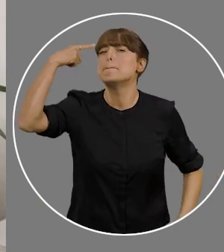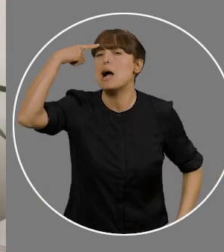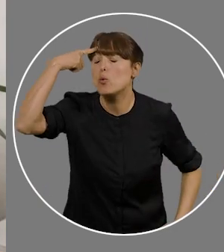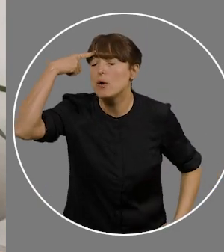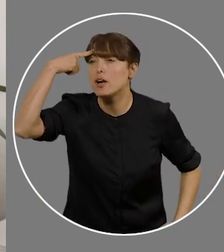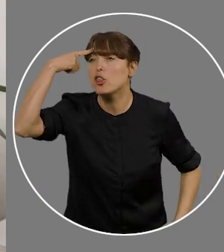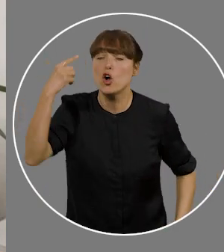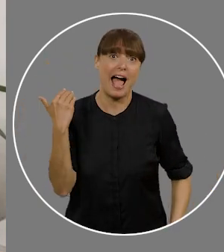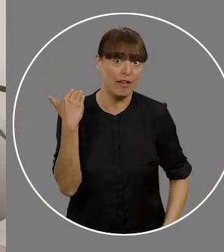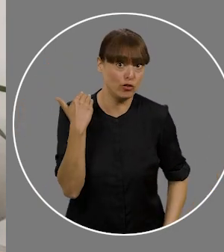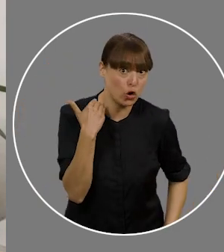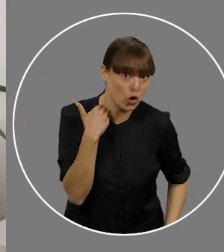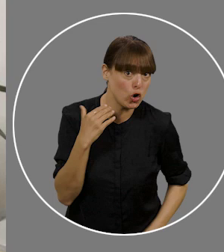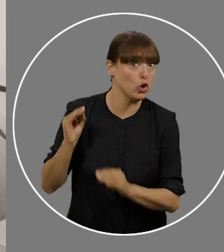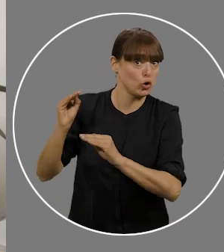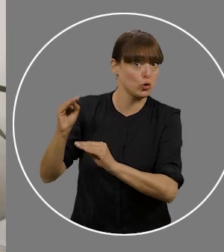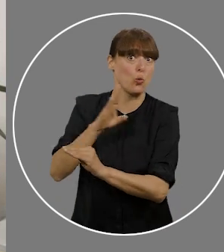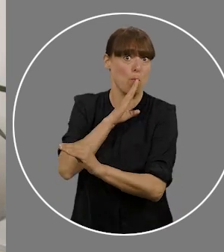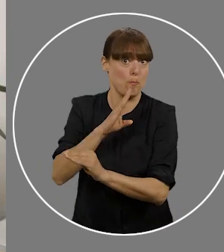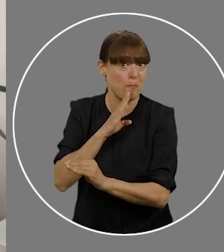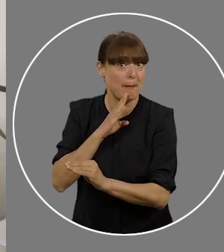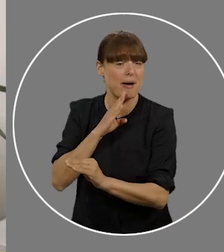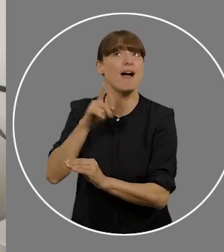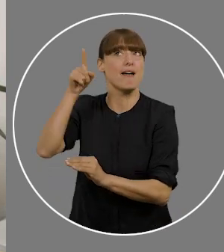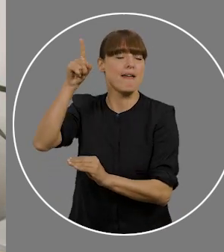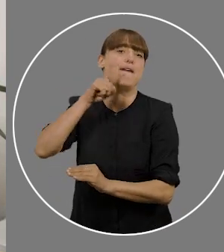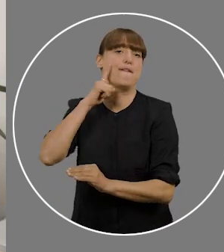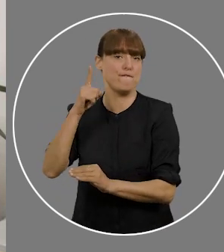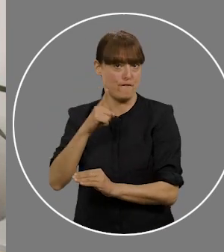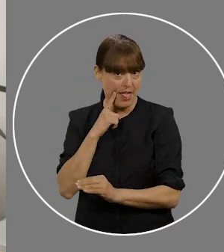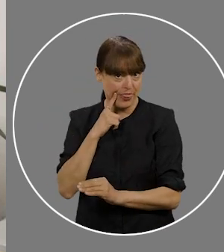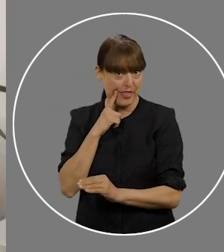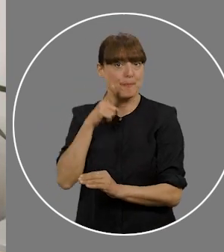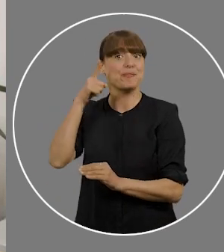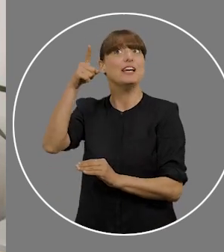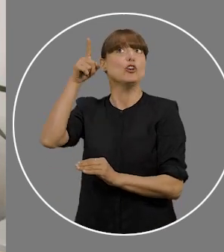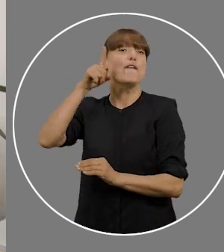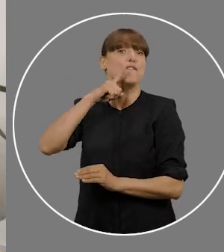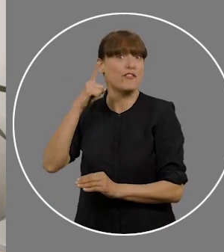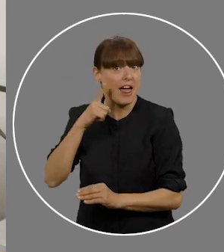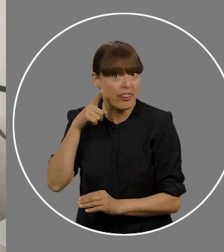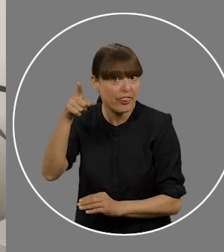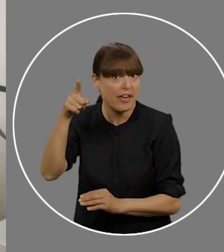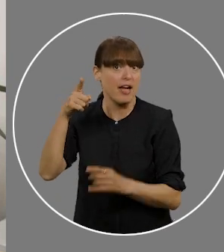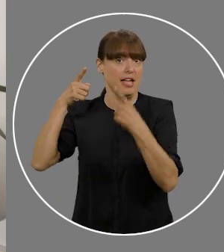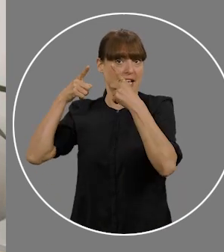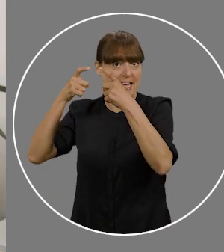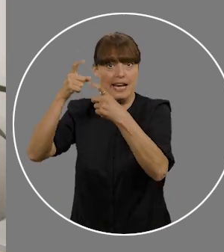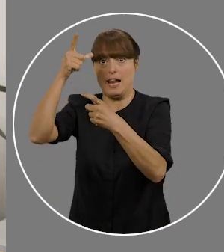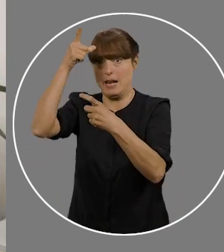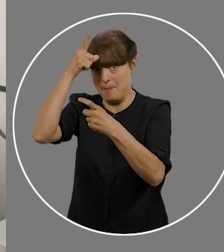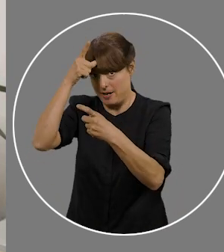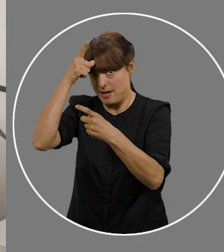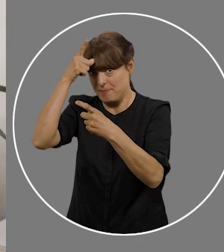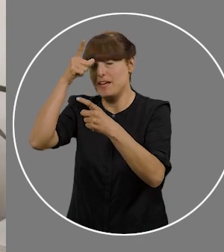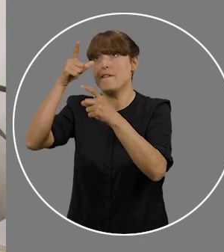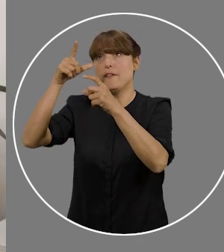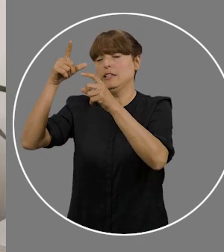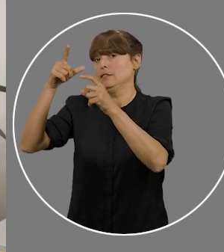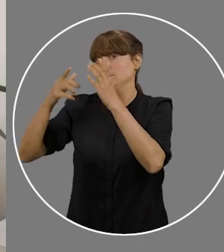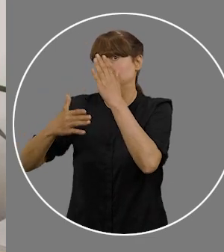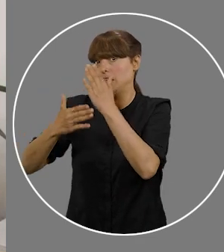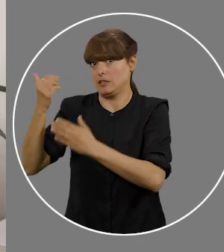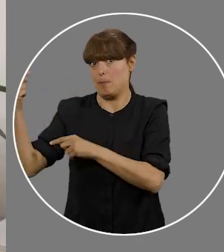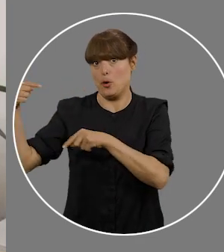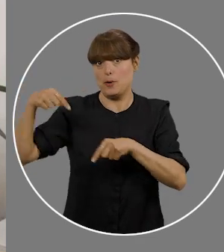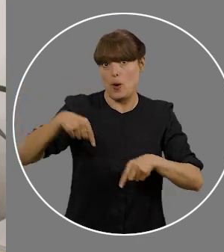Francia. Y cuando la guerra de Alemania con Francia, se vino huyendo de la guerra. Y se enamoró de ella y se casó. Y